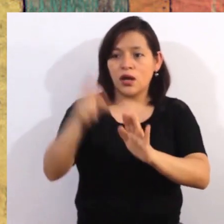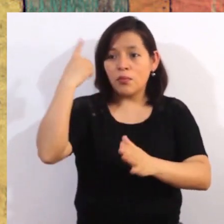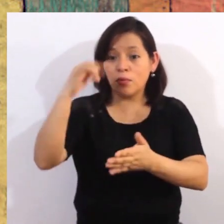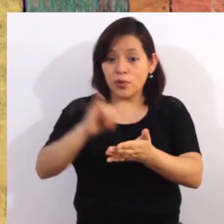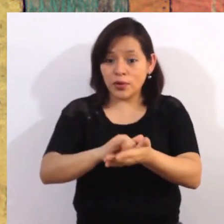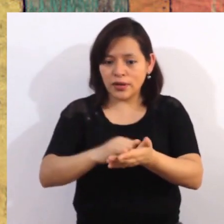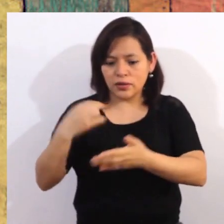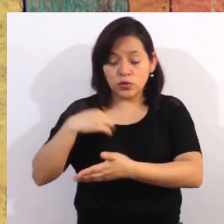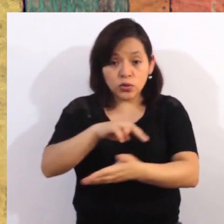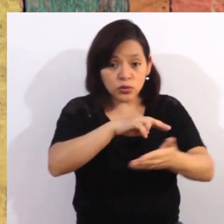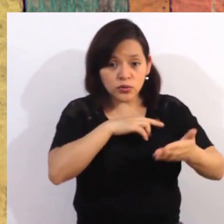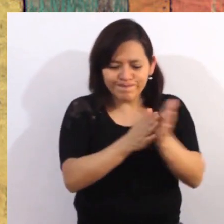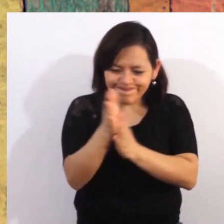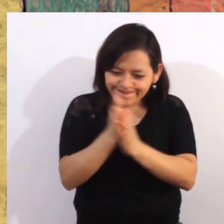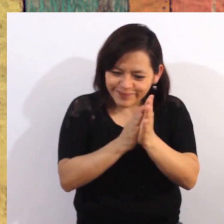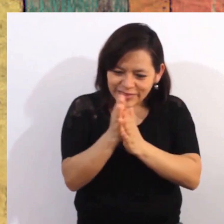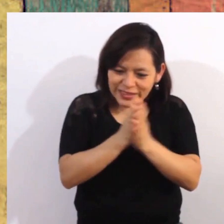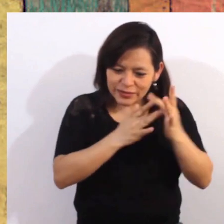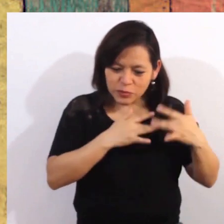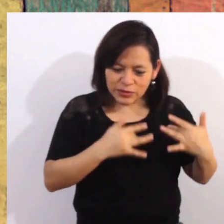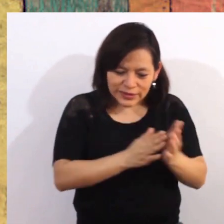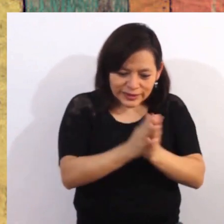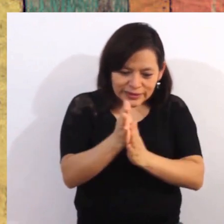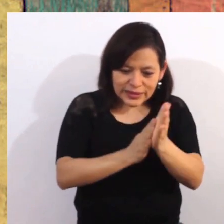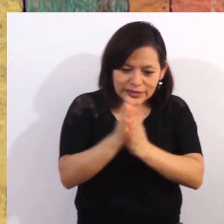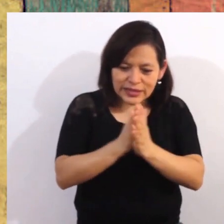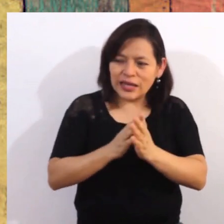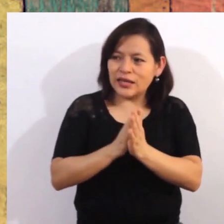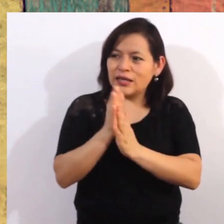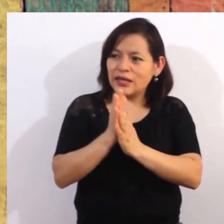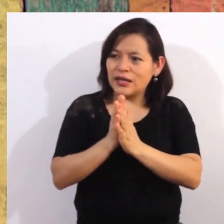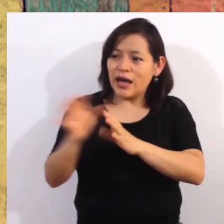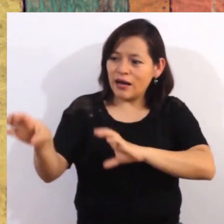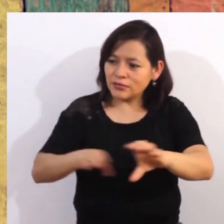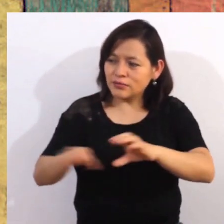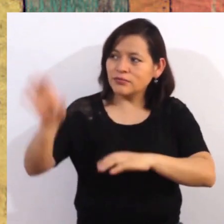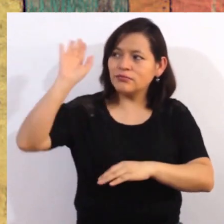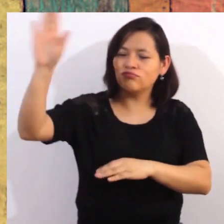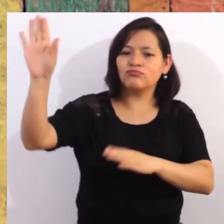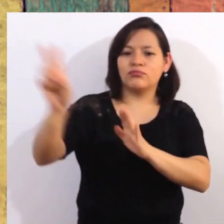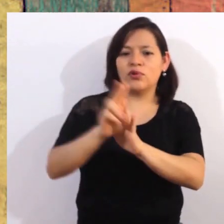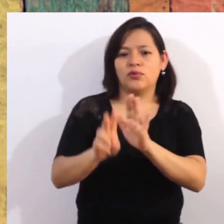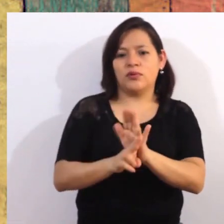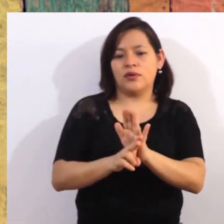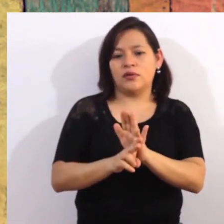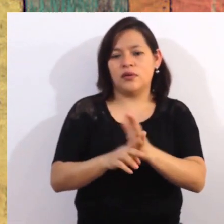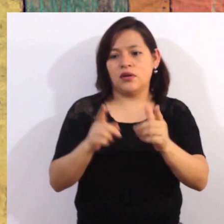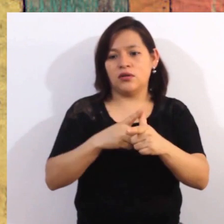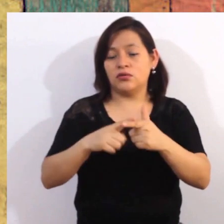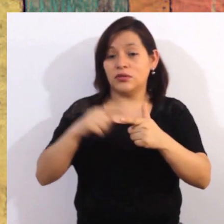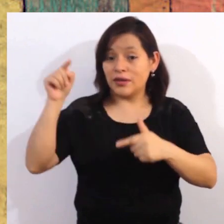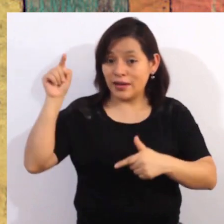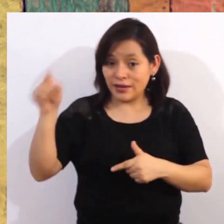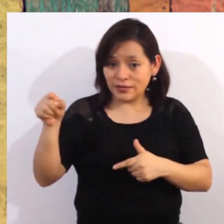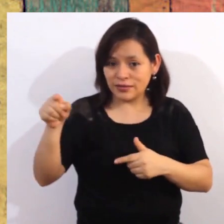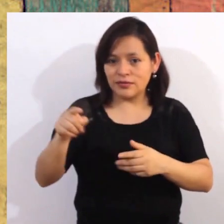lo que pase, me cueste lo que me cueste, y lo que me diga el Señor, eso lo voy a hacer. Bueno, este fue el deseo